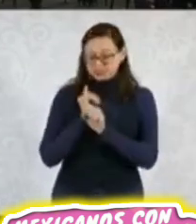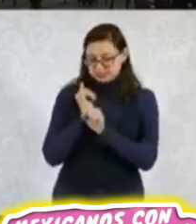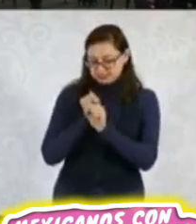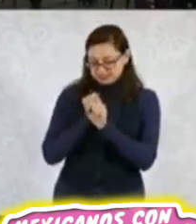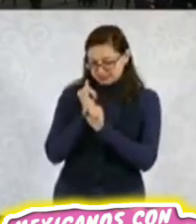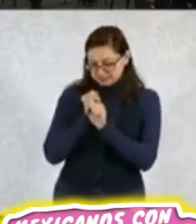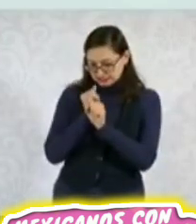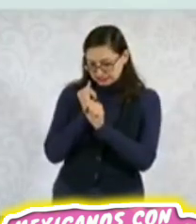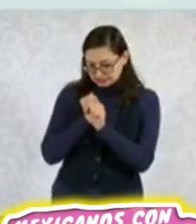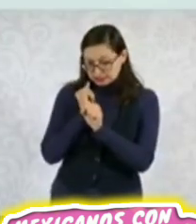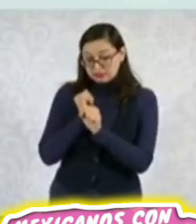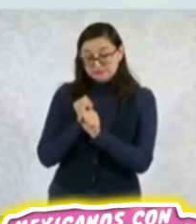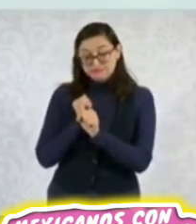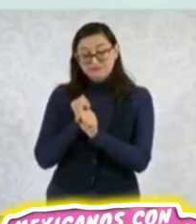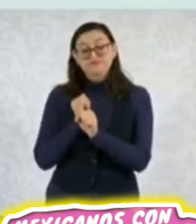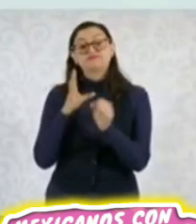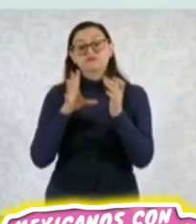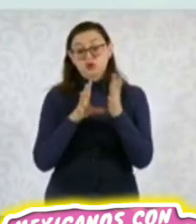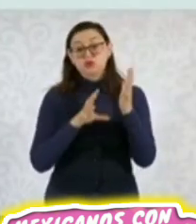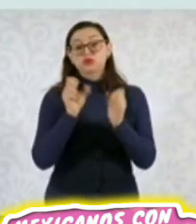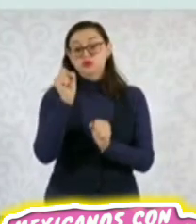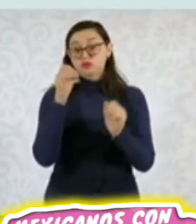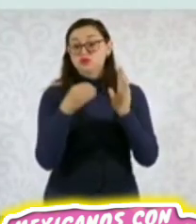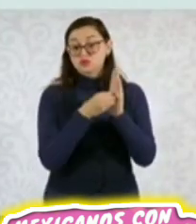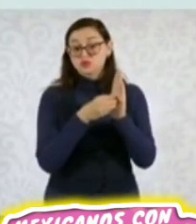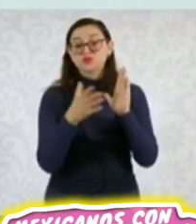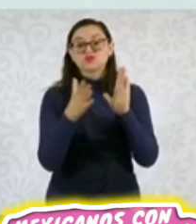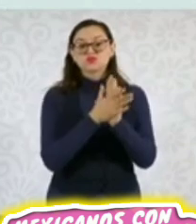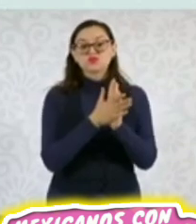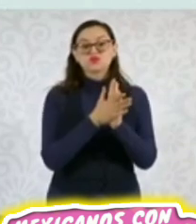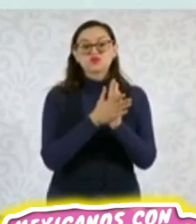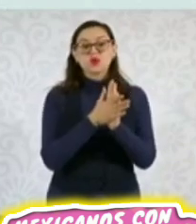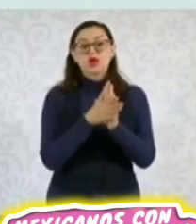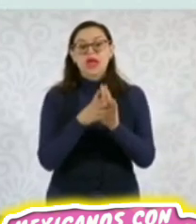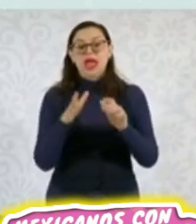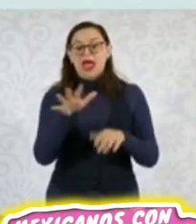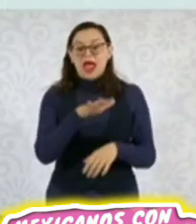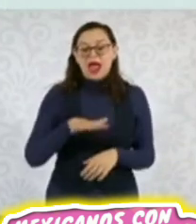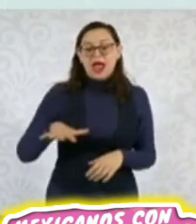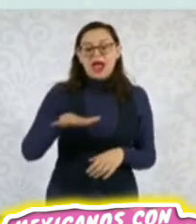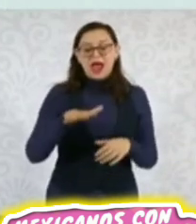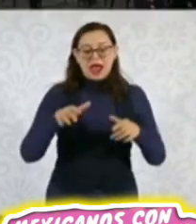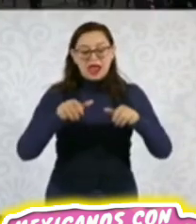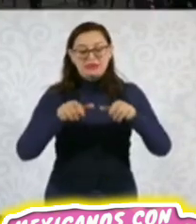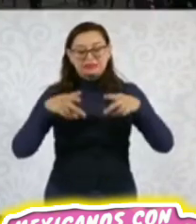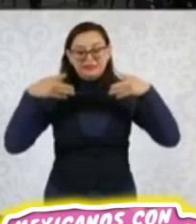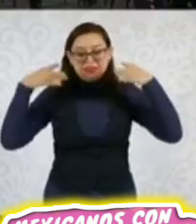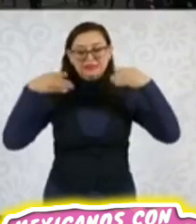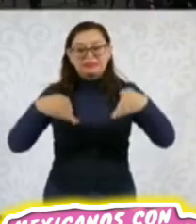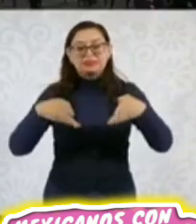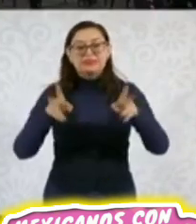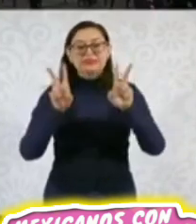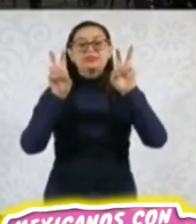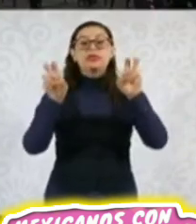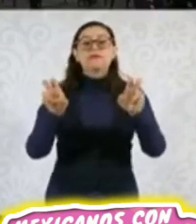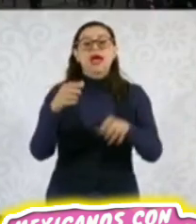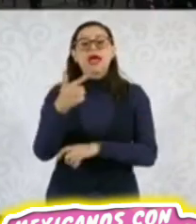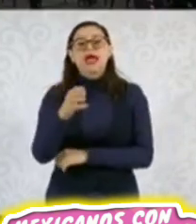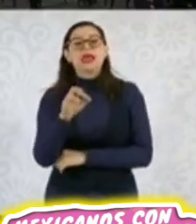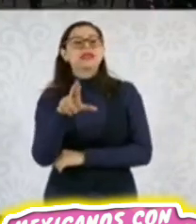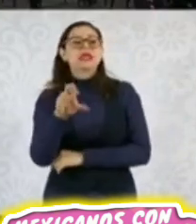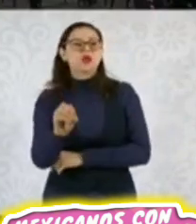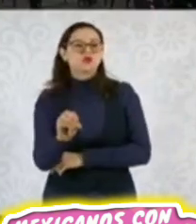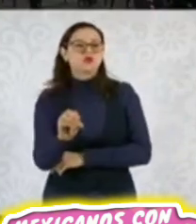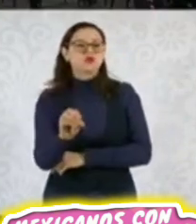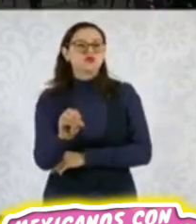la Constitución, áreas especializadas en delitos por razón de género. Esto no existía en la